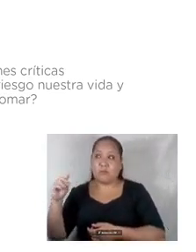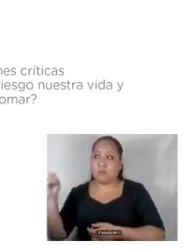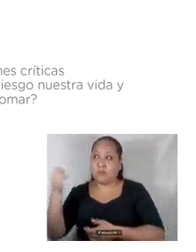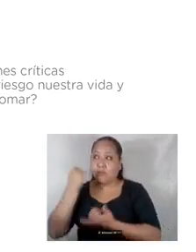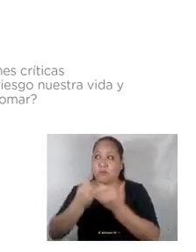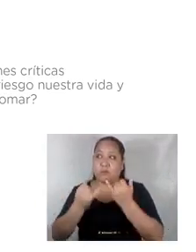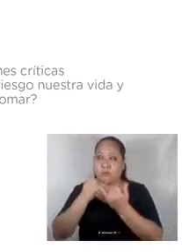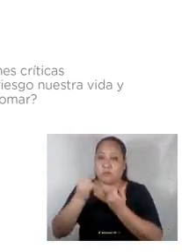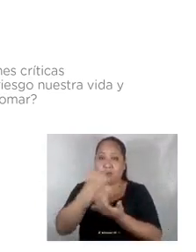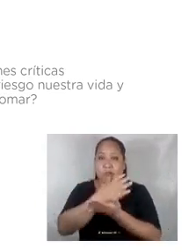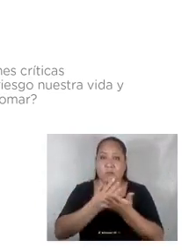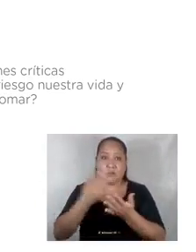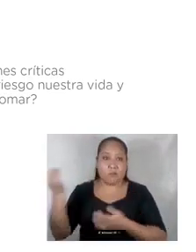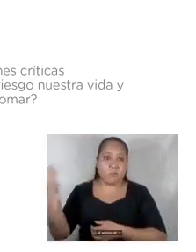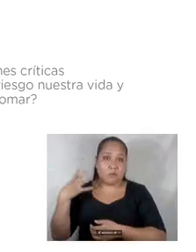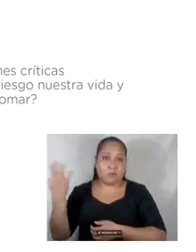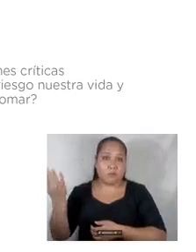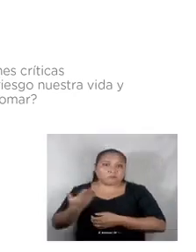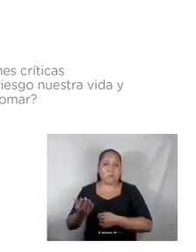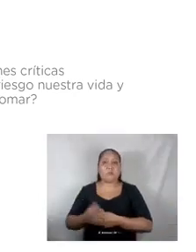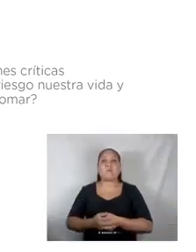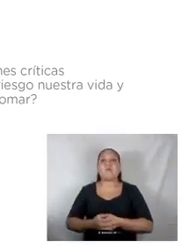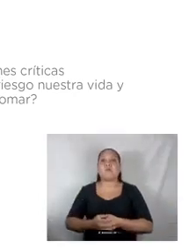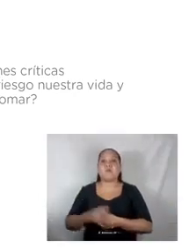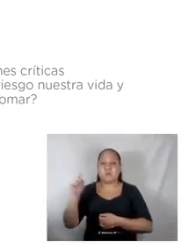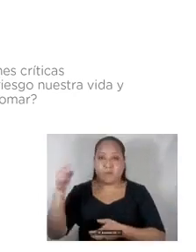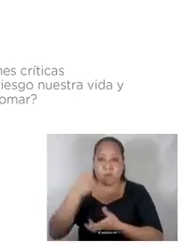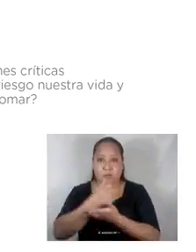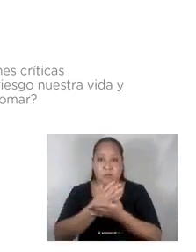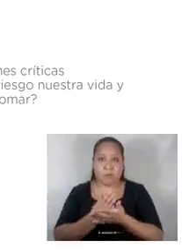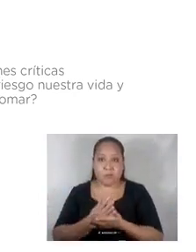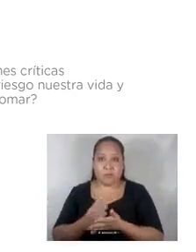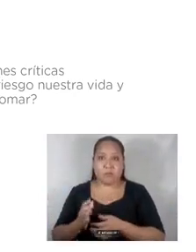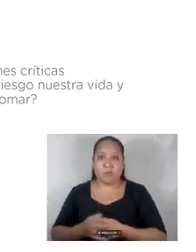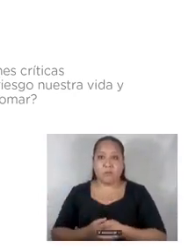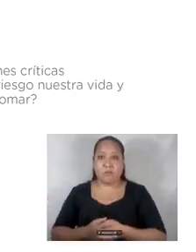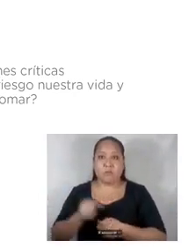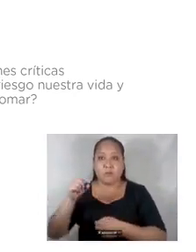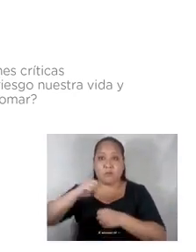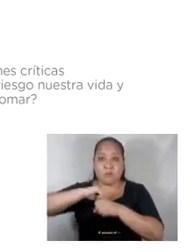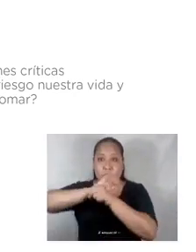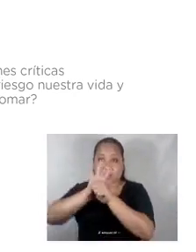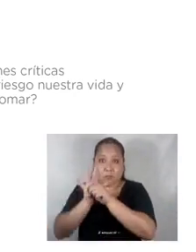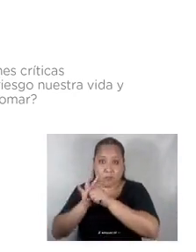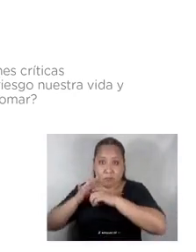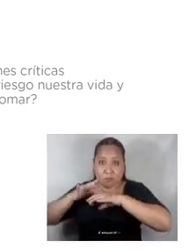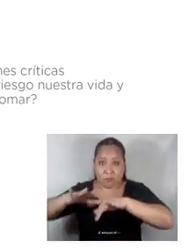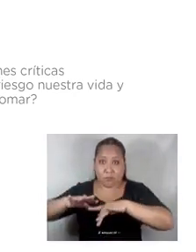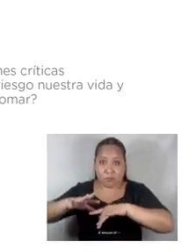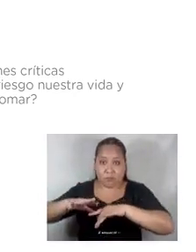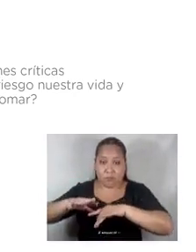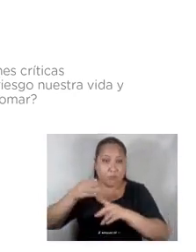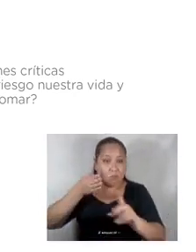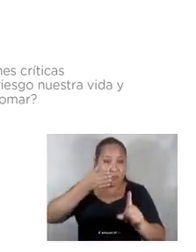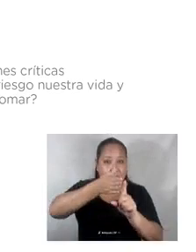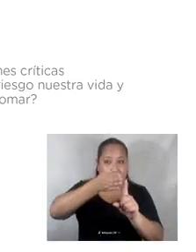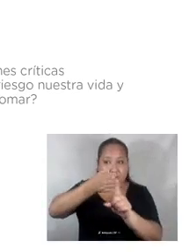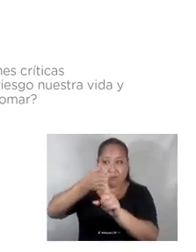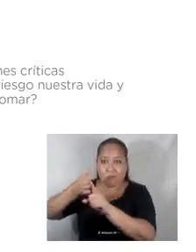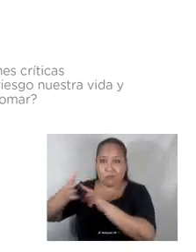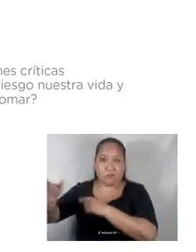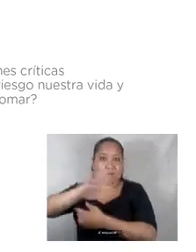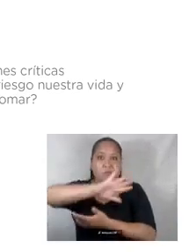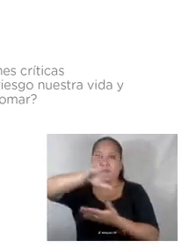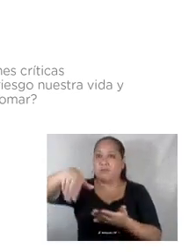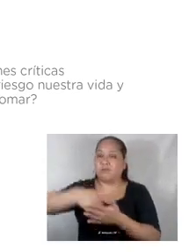parte de la ponencia respecto a que el virus nos ataca a todos por igual, independientemente de